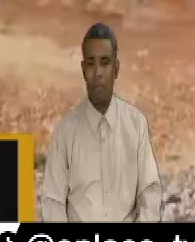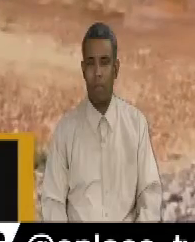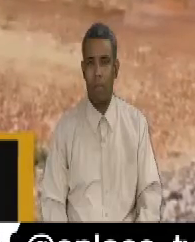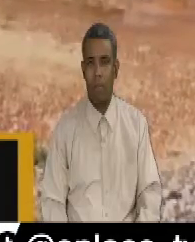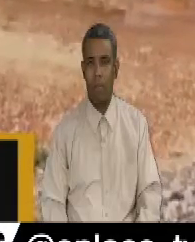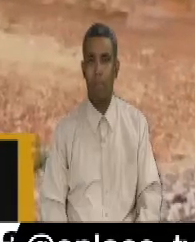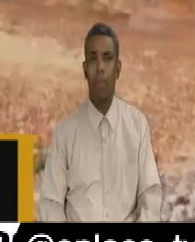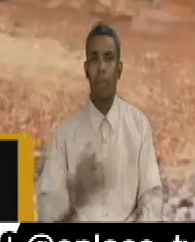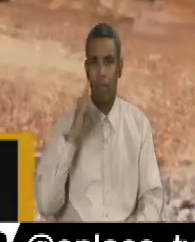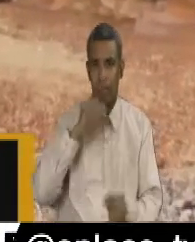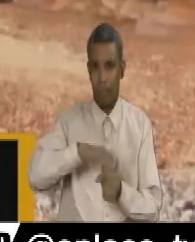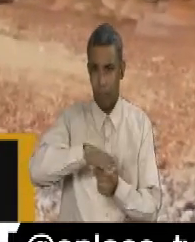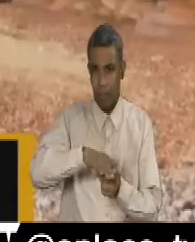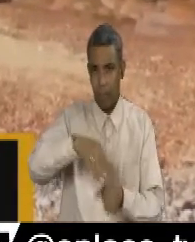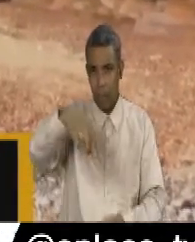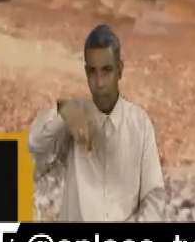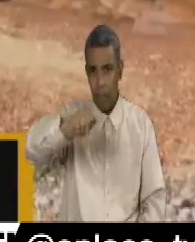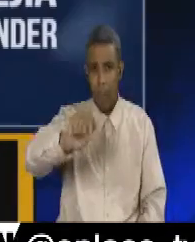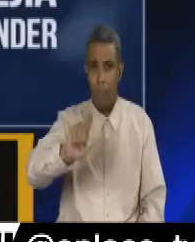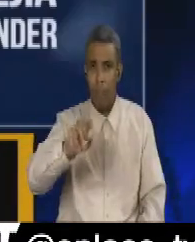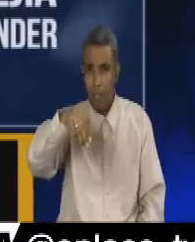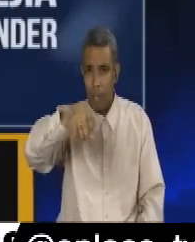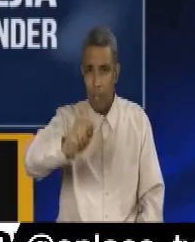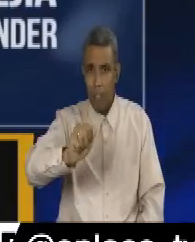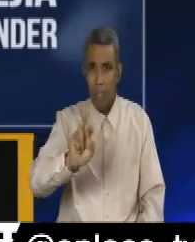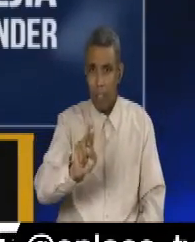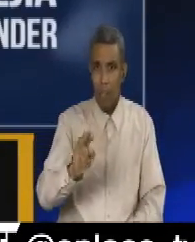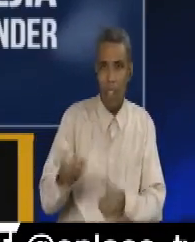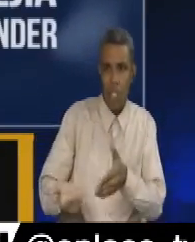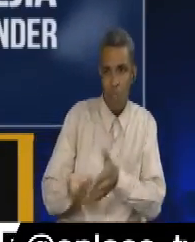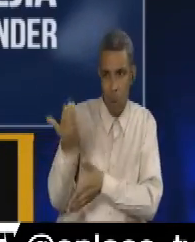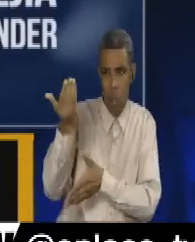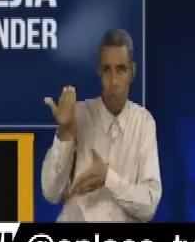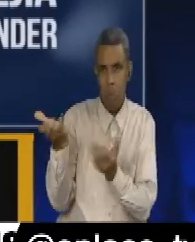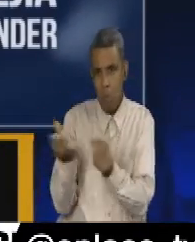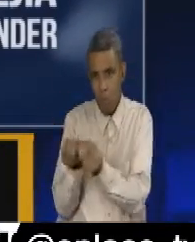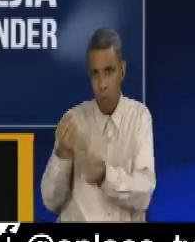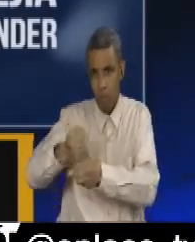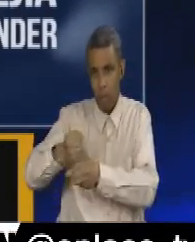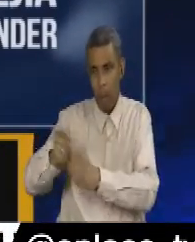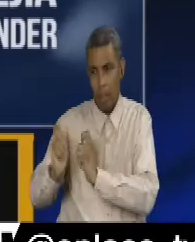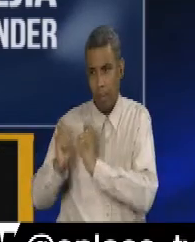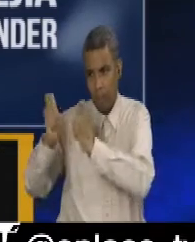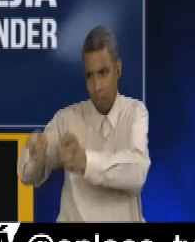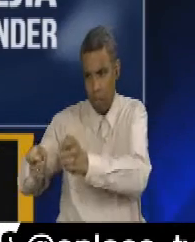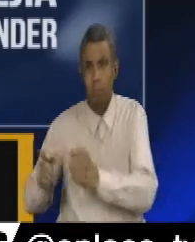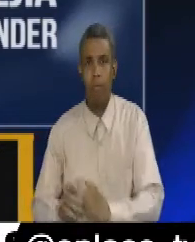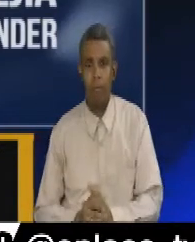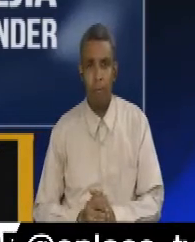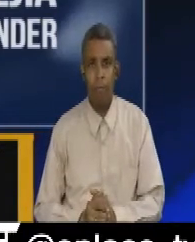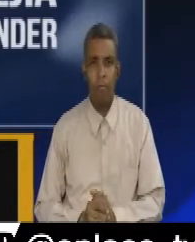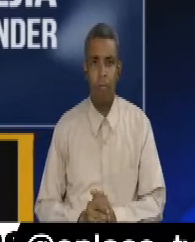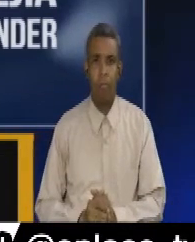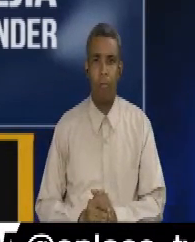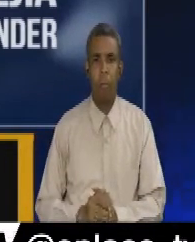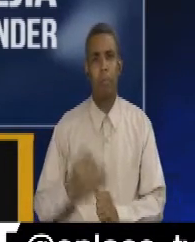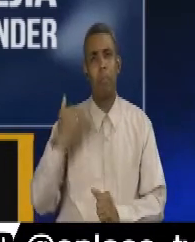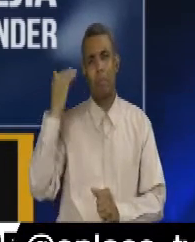Palmar, trabajo que fue cedido a un nuevo contratista. Bueno, mire, este es un puente que fue contratado desde el año